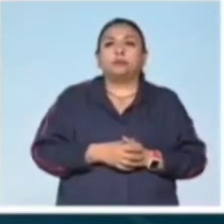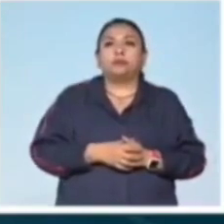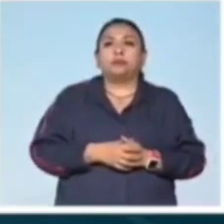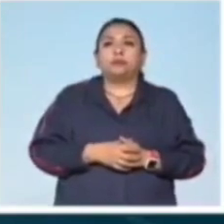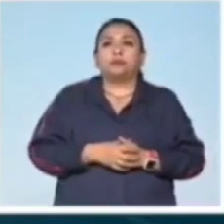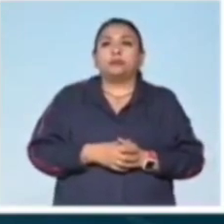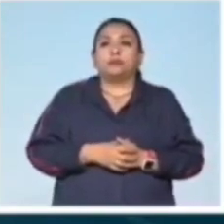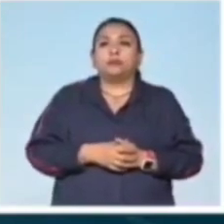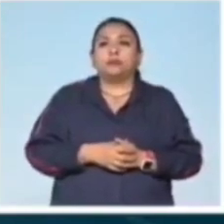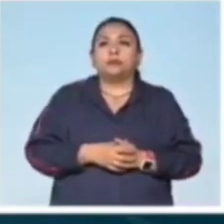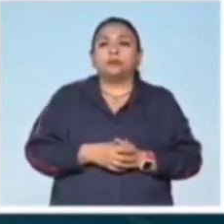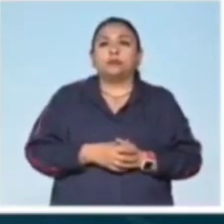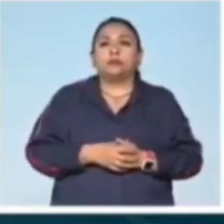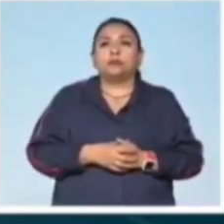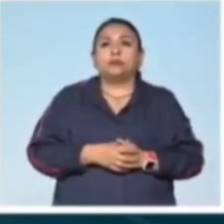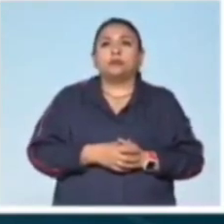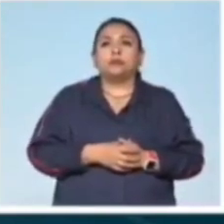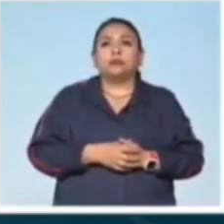una